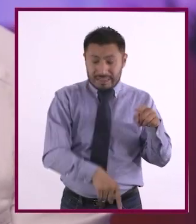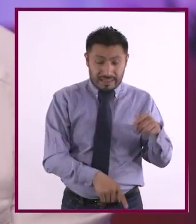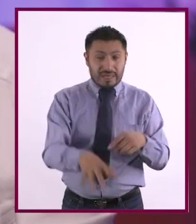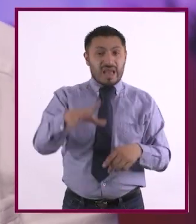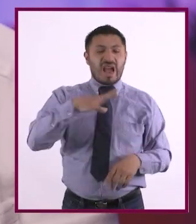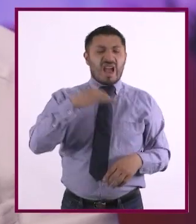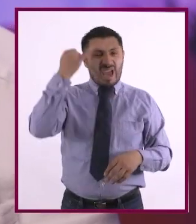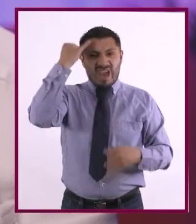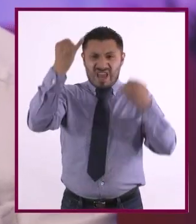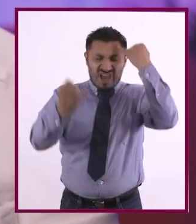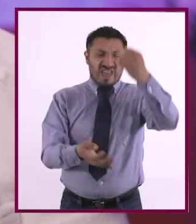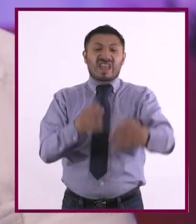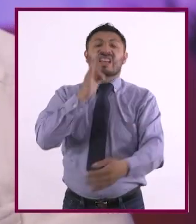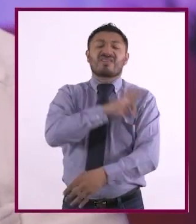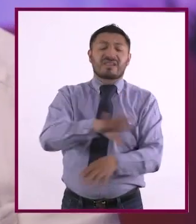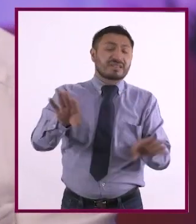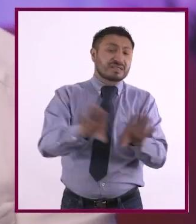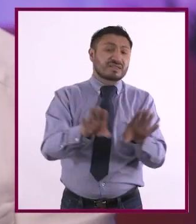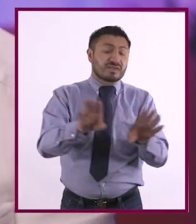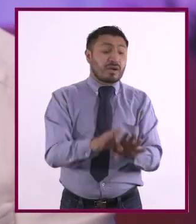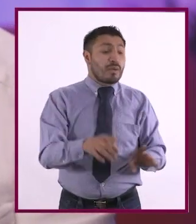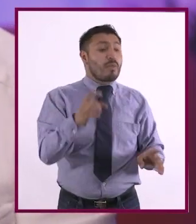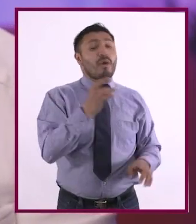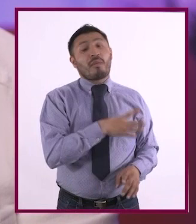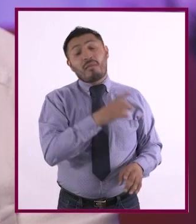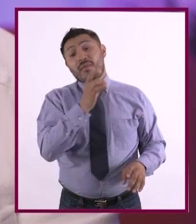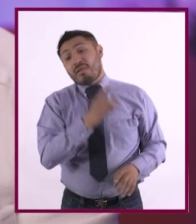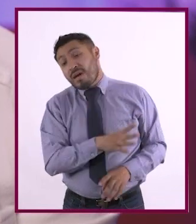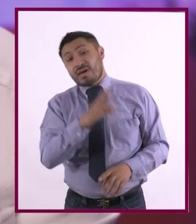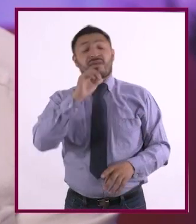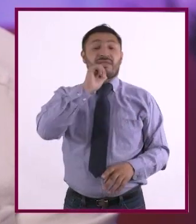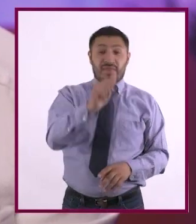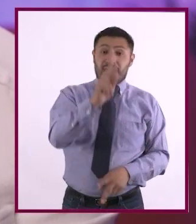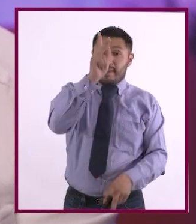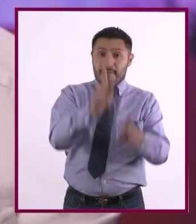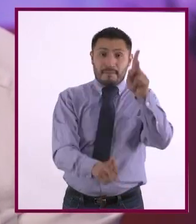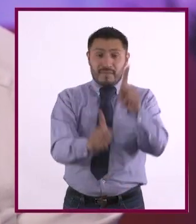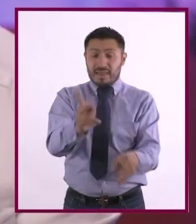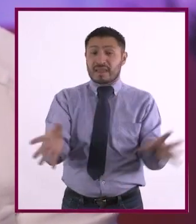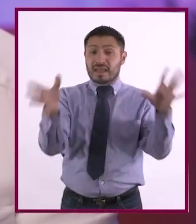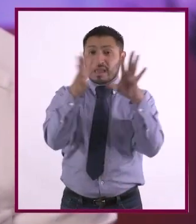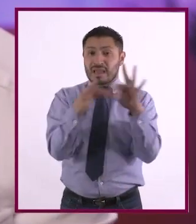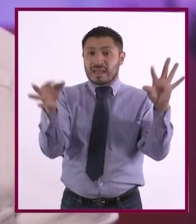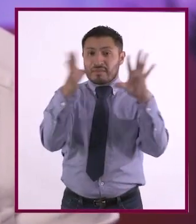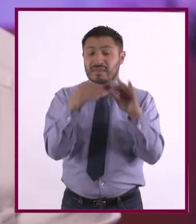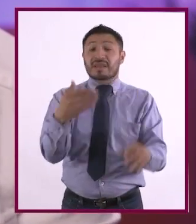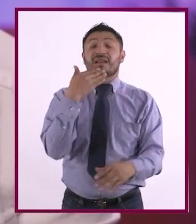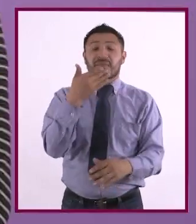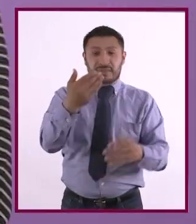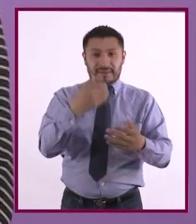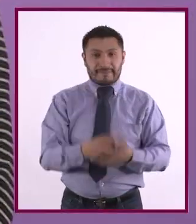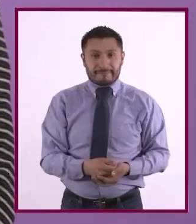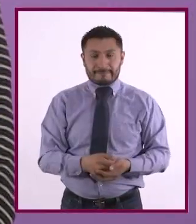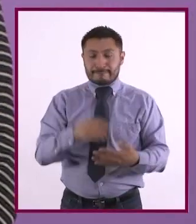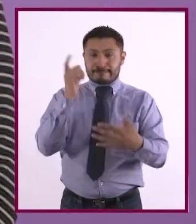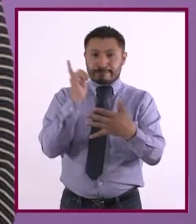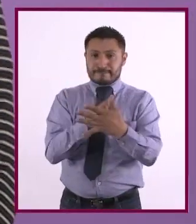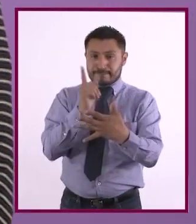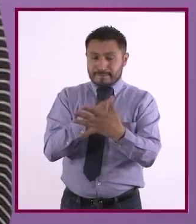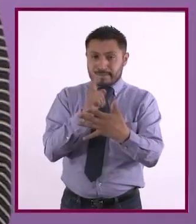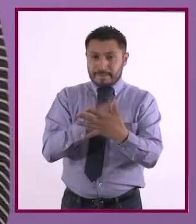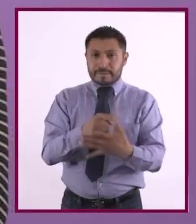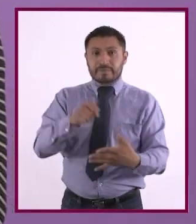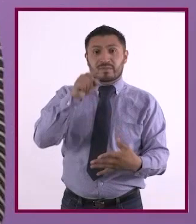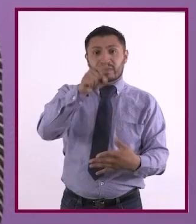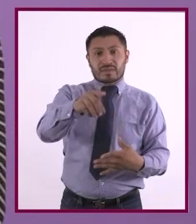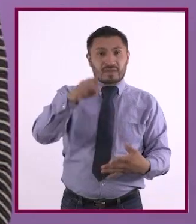sus órganos. Es importante siempre externar sus miedos y angustias con los profesionales de la salud y con las personas que nos rodean. 5.